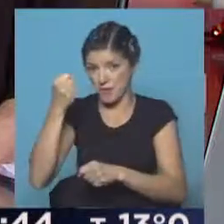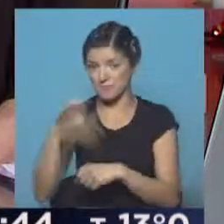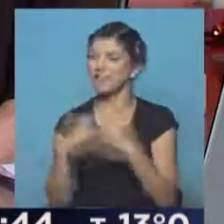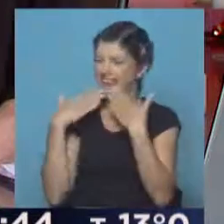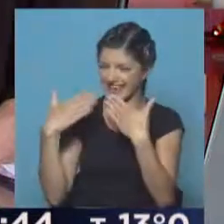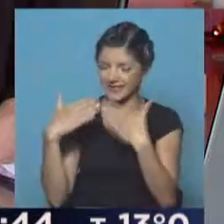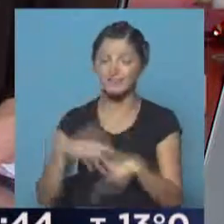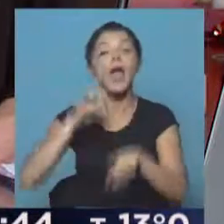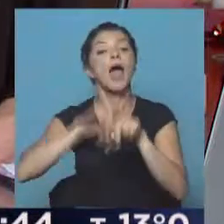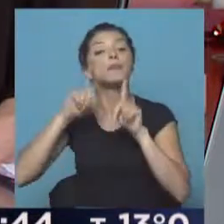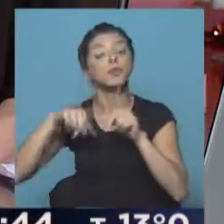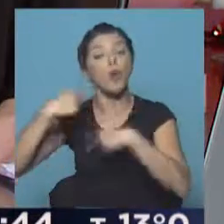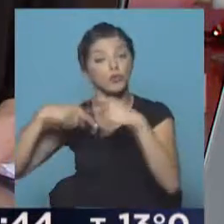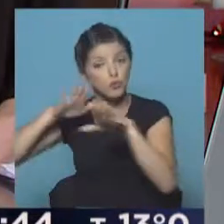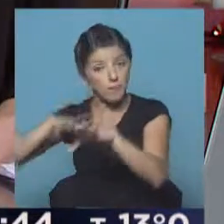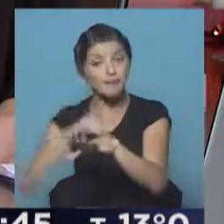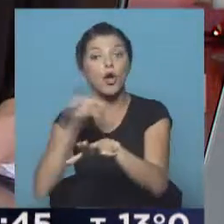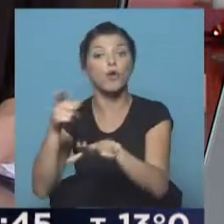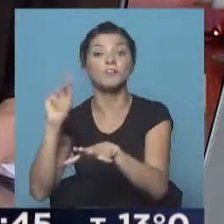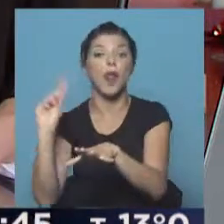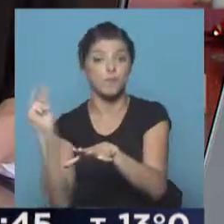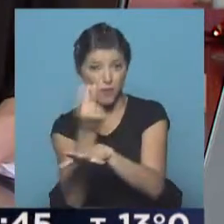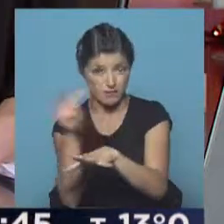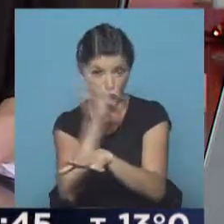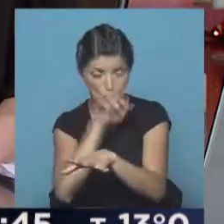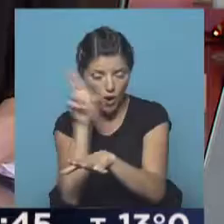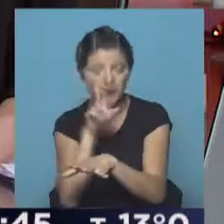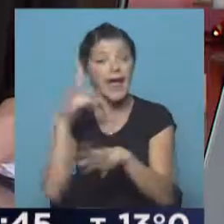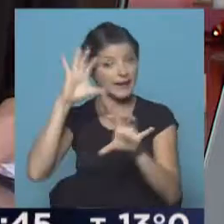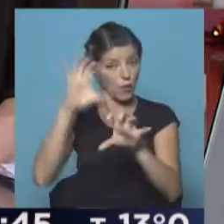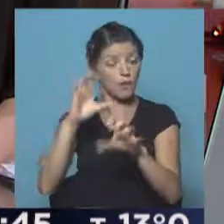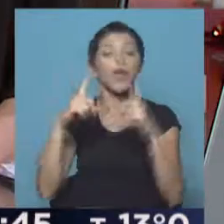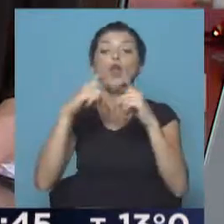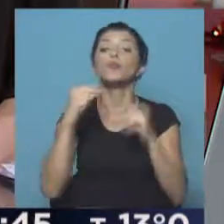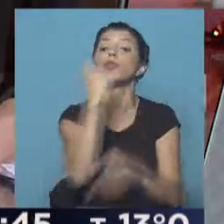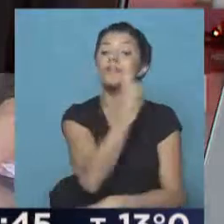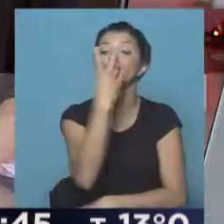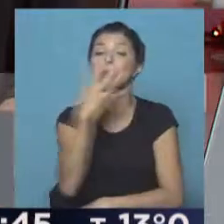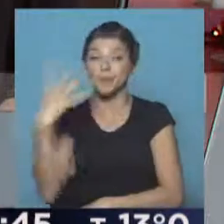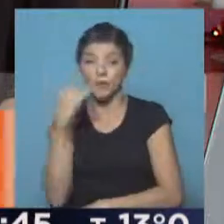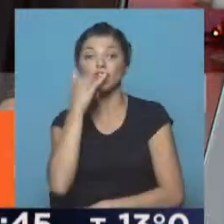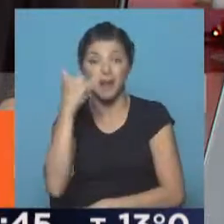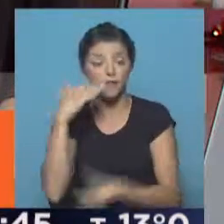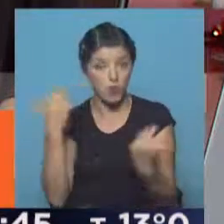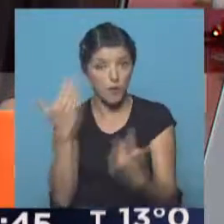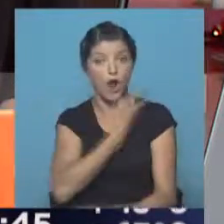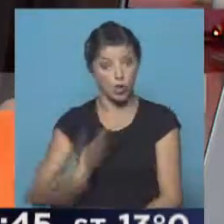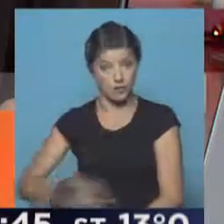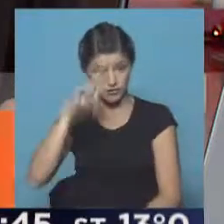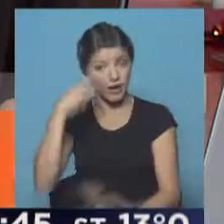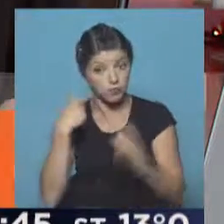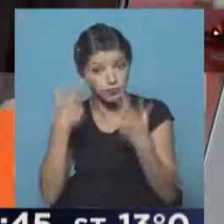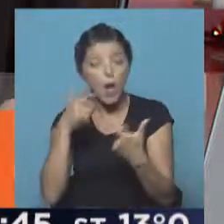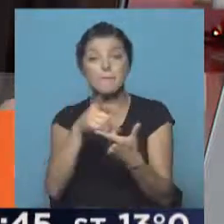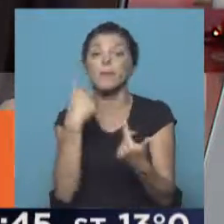Mientras continúan las marchas en todo el país contra los femicidios, recordamos que el 144 es el número telefónico destinado por el Gobierno Nacional para